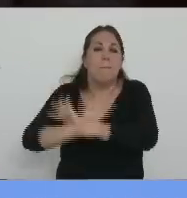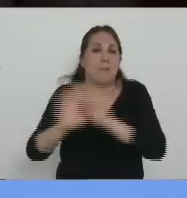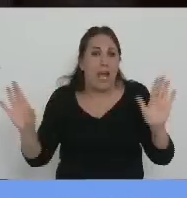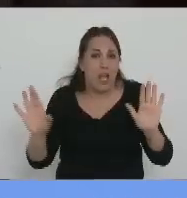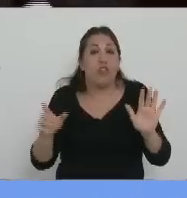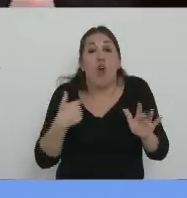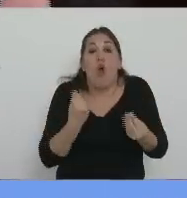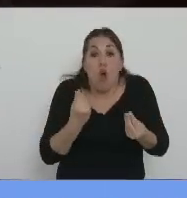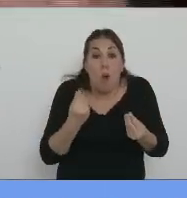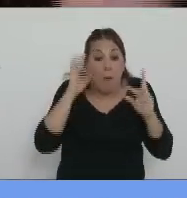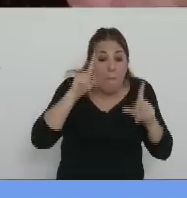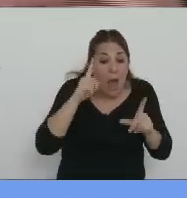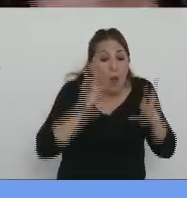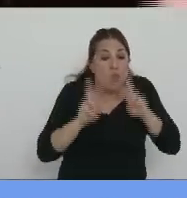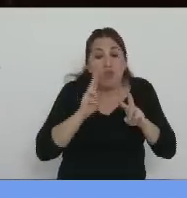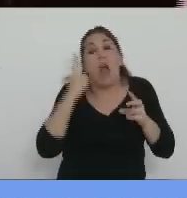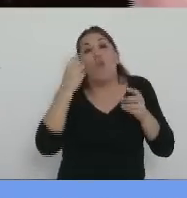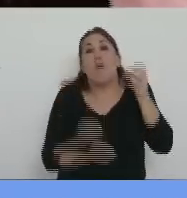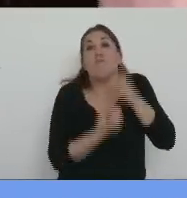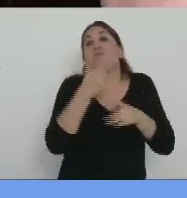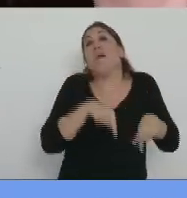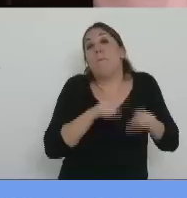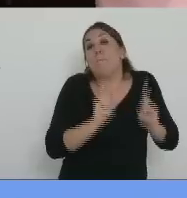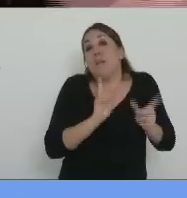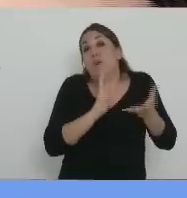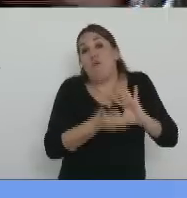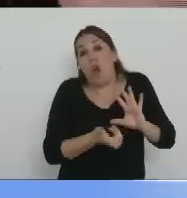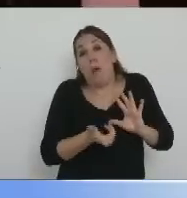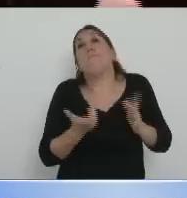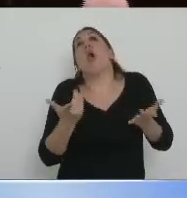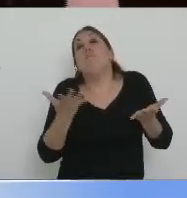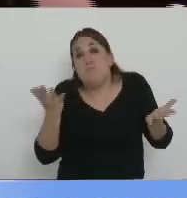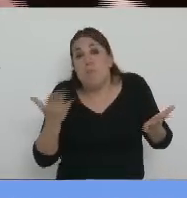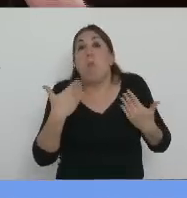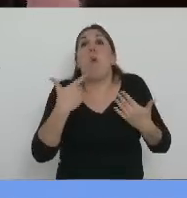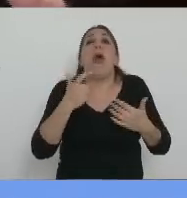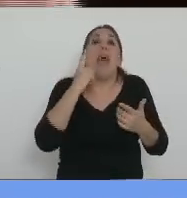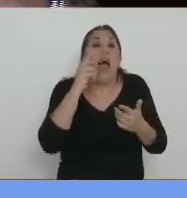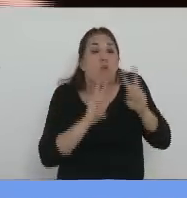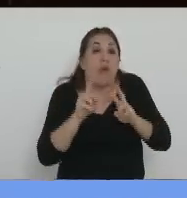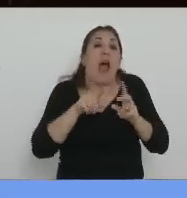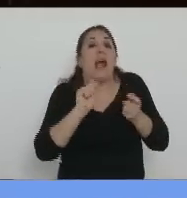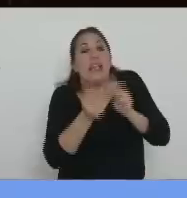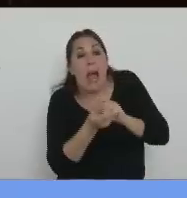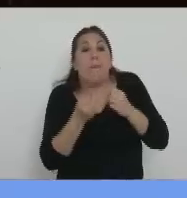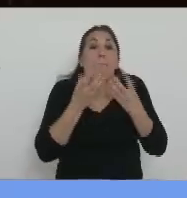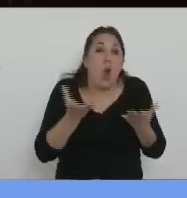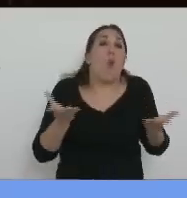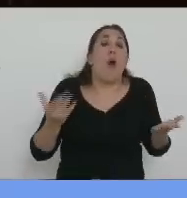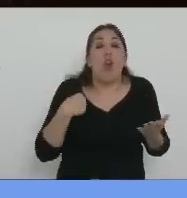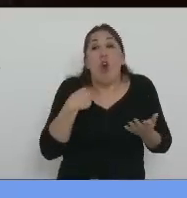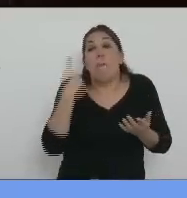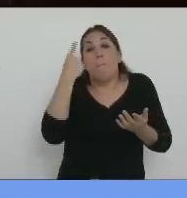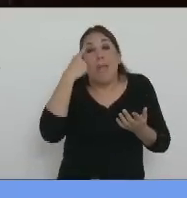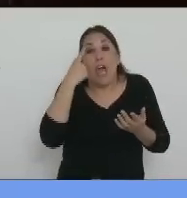herramienta podrán decir puede haber otra para lo mejor hay que mejorarla posiblemente pero bueno nosotros creemos que esta es una